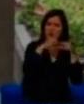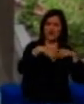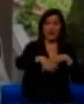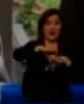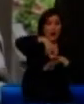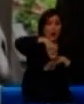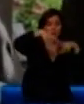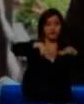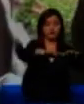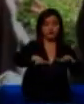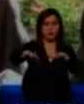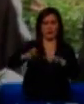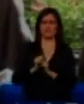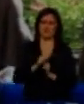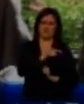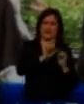riego,